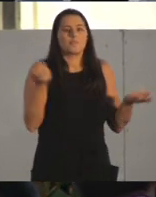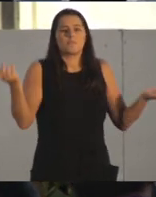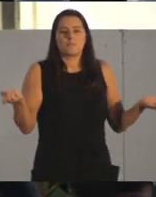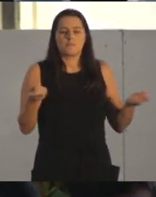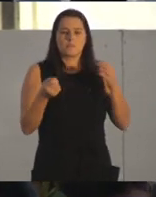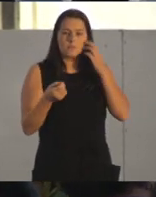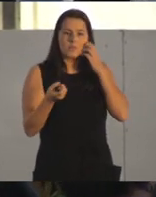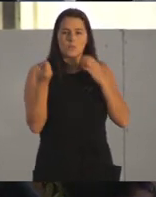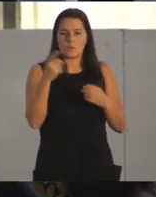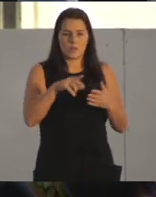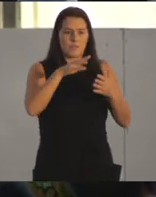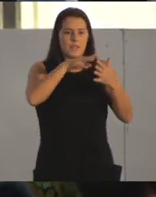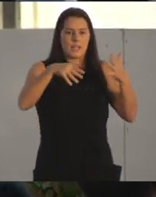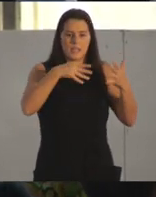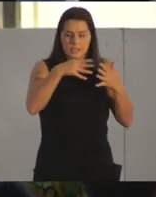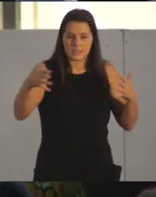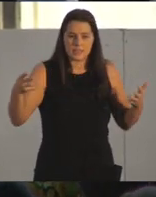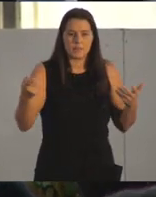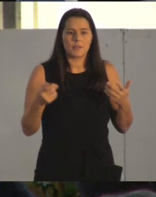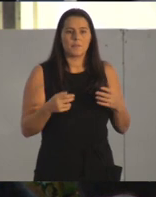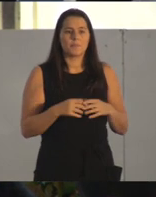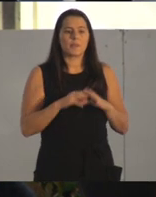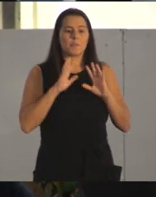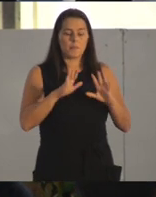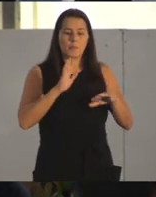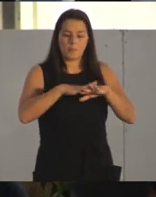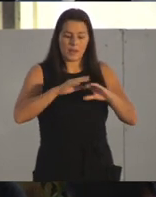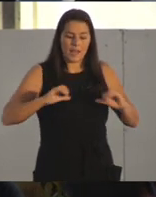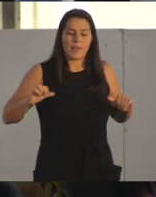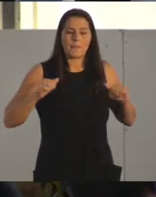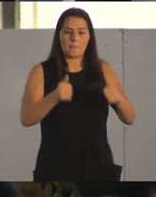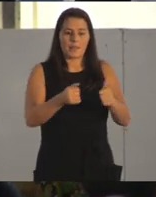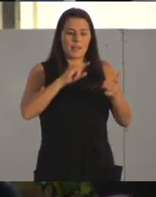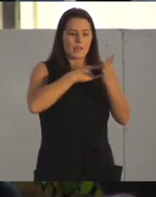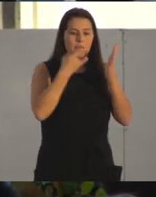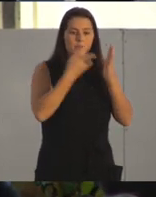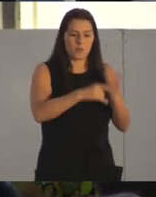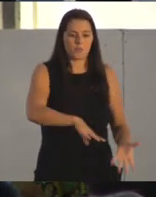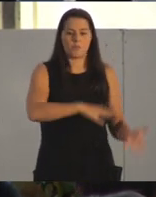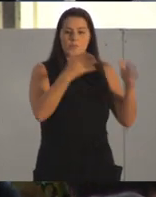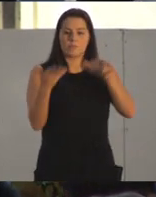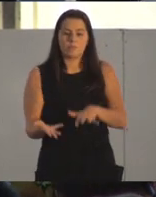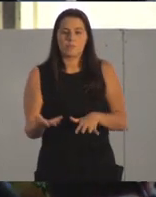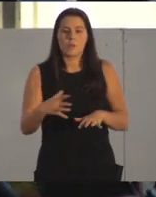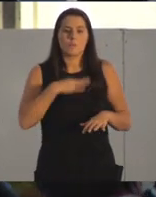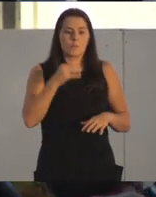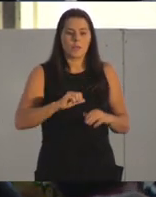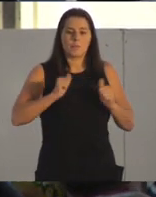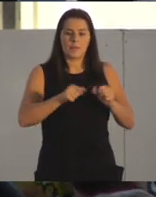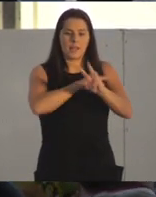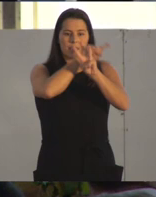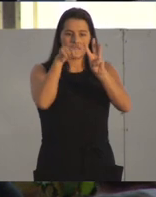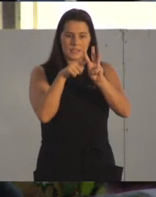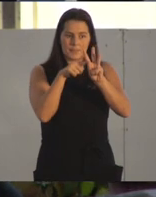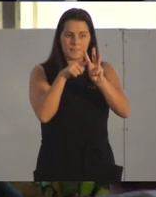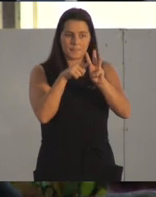¿por qué tener 10 niveles de texturizado? Pues quizás para comenzar, para implantar este proyecto, podríamos empezar con 3. Y